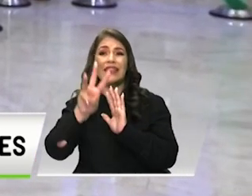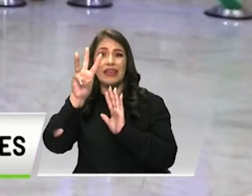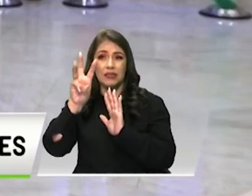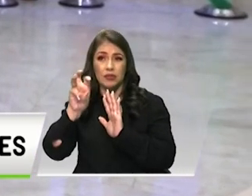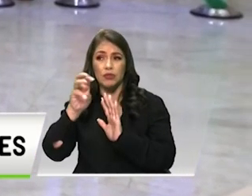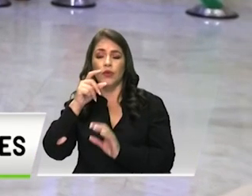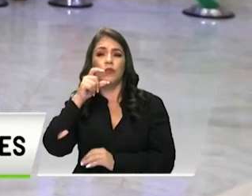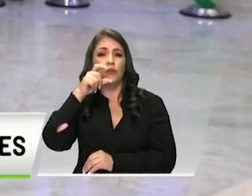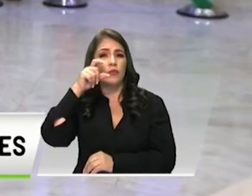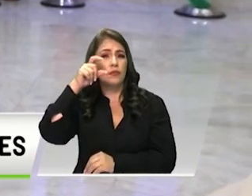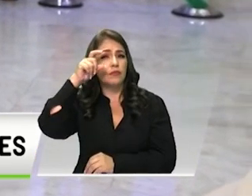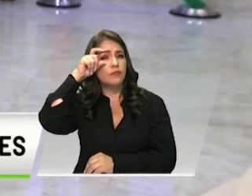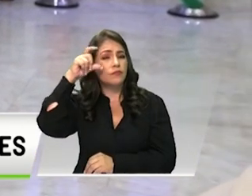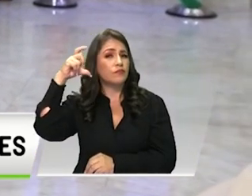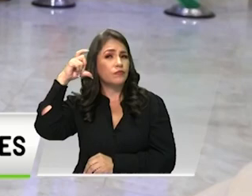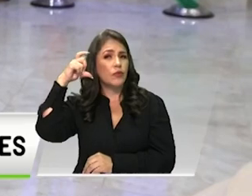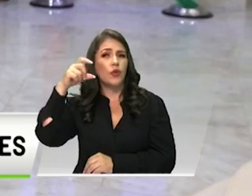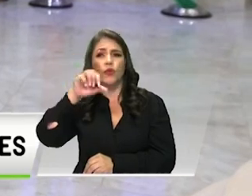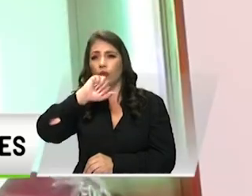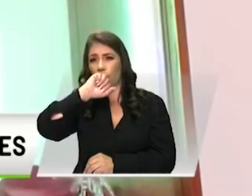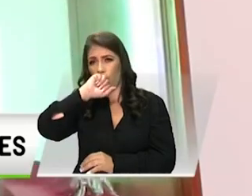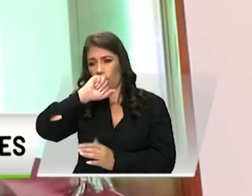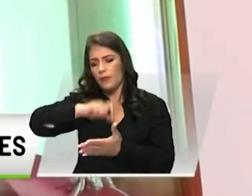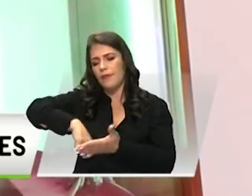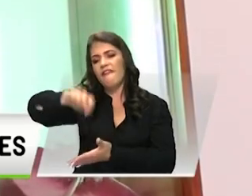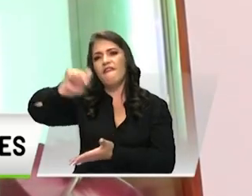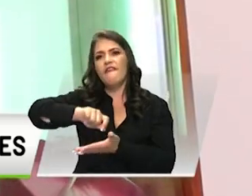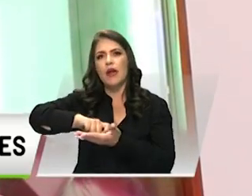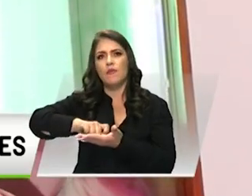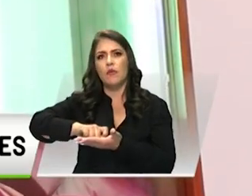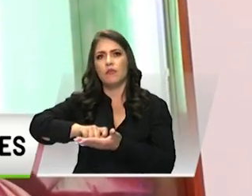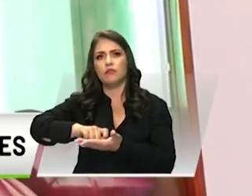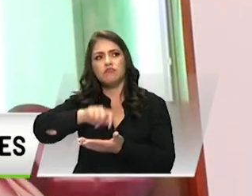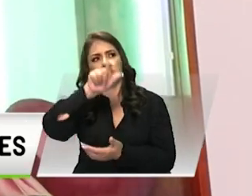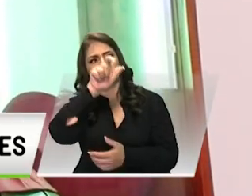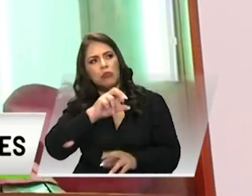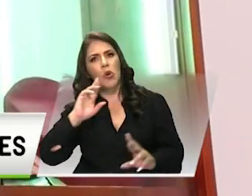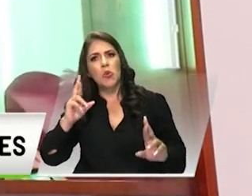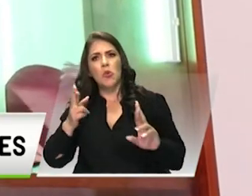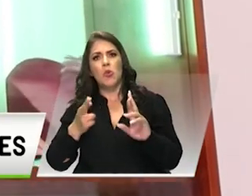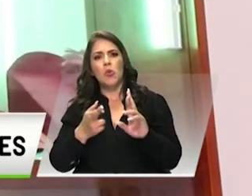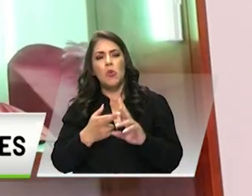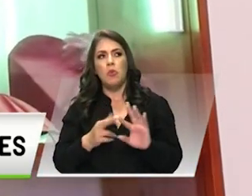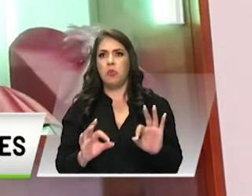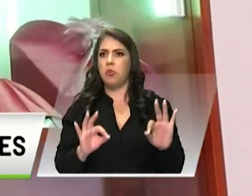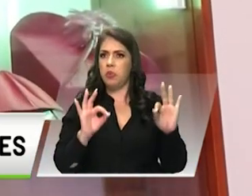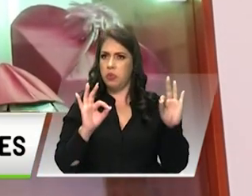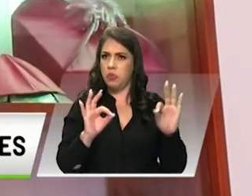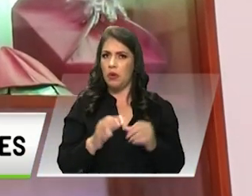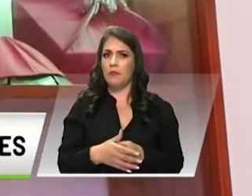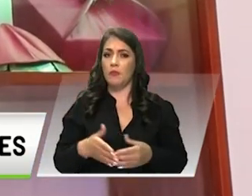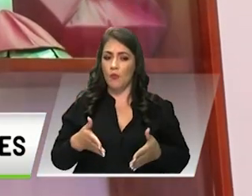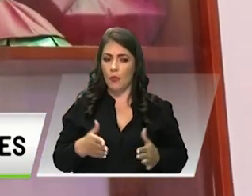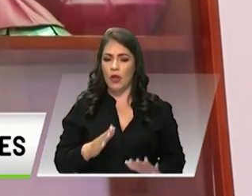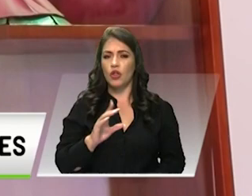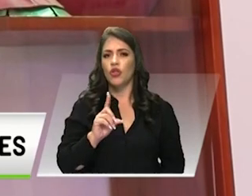decreto Virtudes Heroicas, mediante el cual se otorgan atributos de venerable al religioso que nació en Dormatías